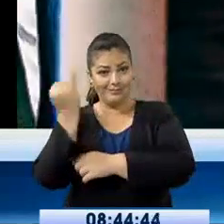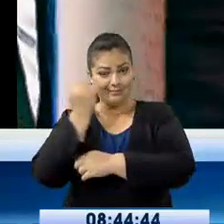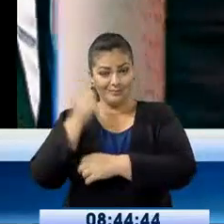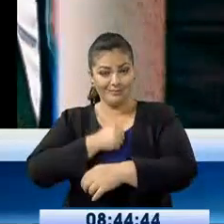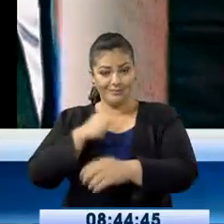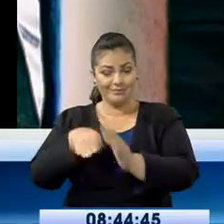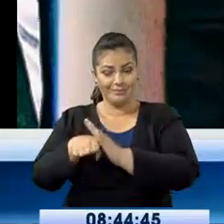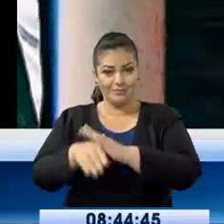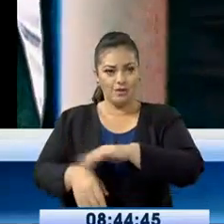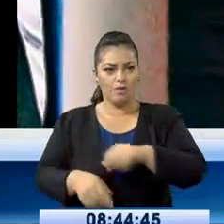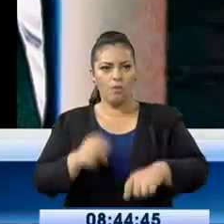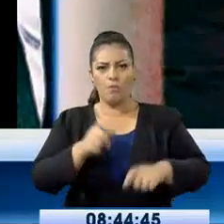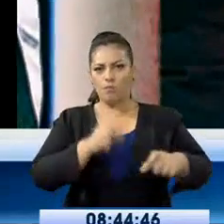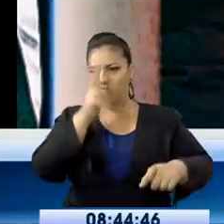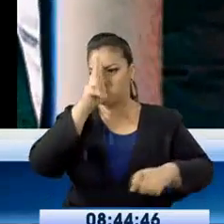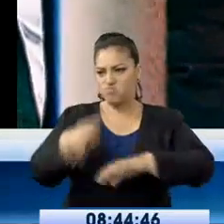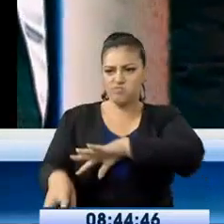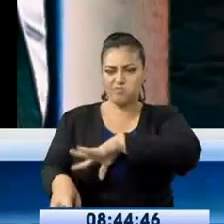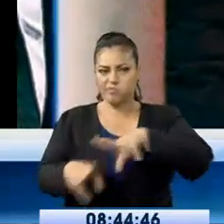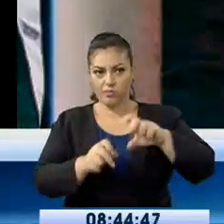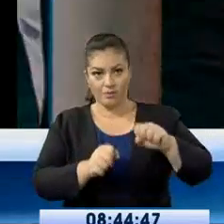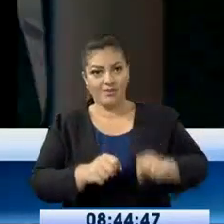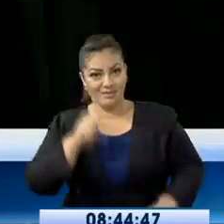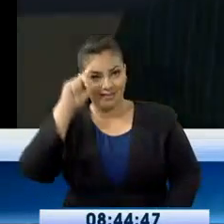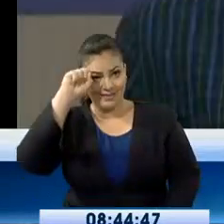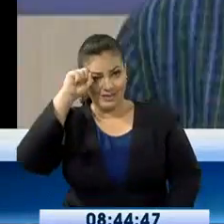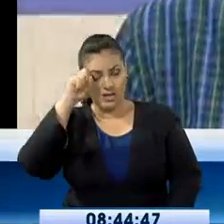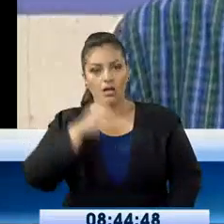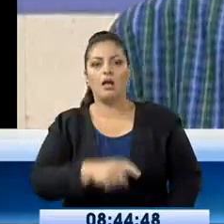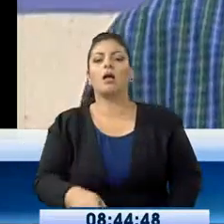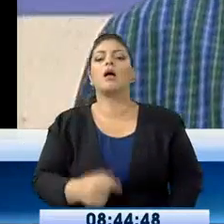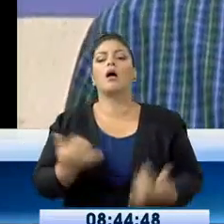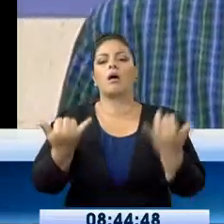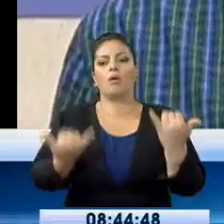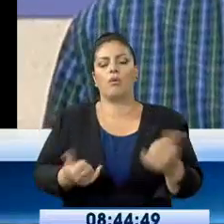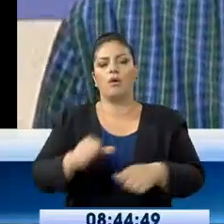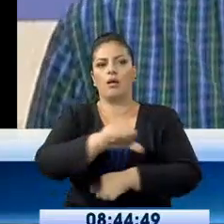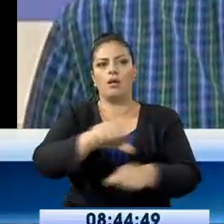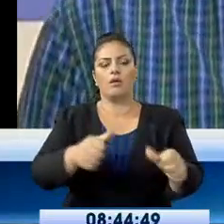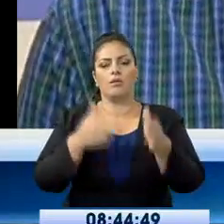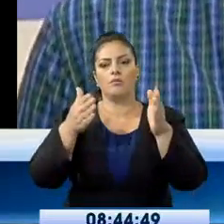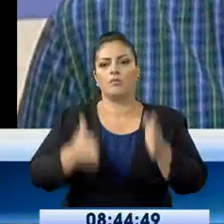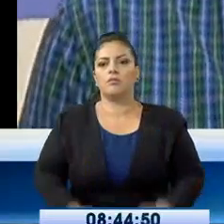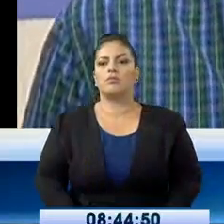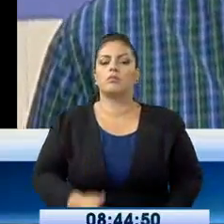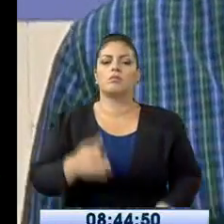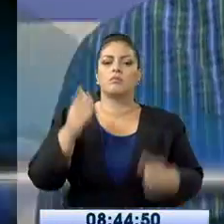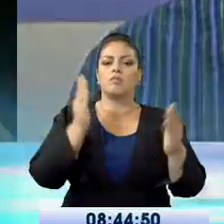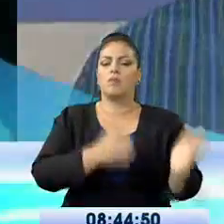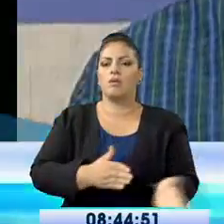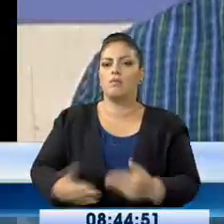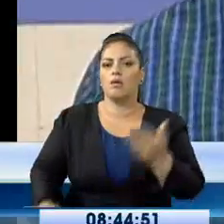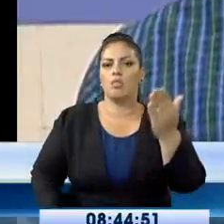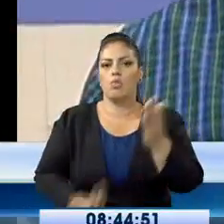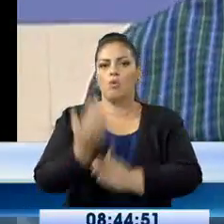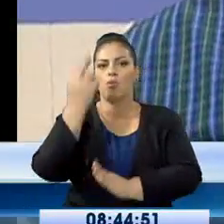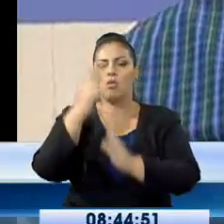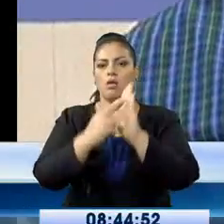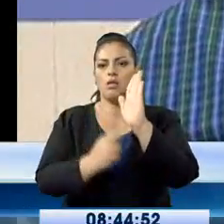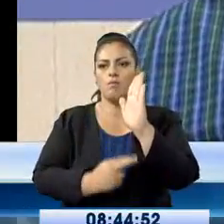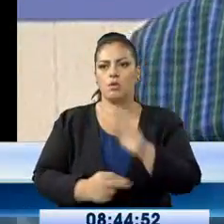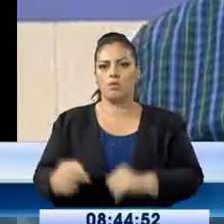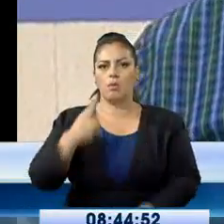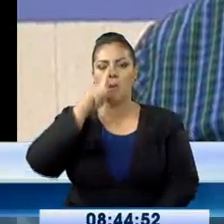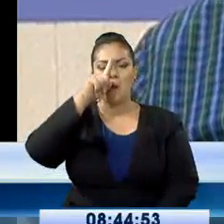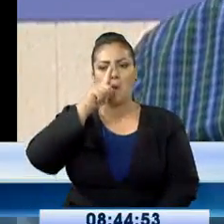este centro comercial que fue blanco de la delincuencia. Debería, no solamente por lo que ha pasado, siempre debería ser así. La seguridad